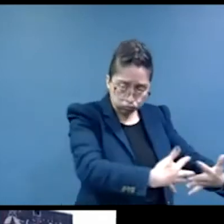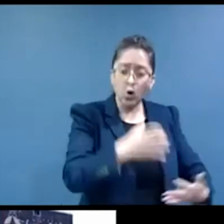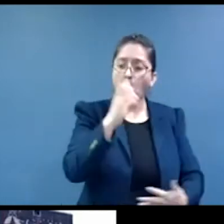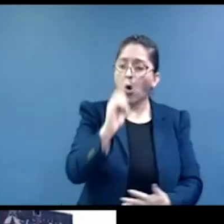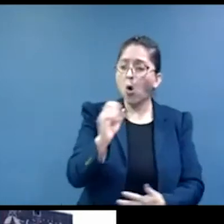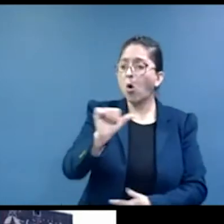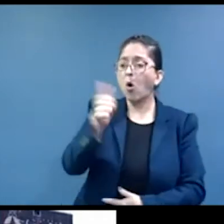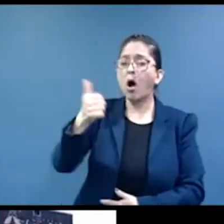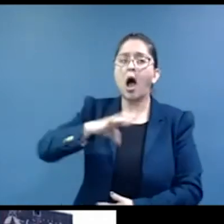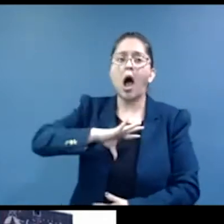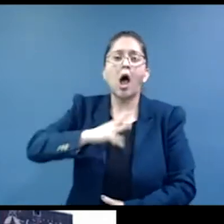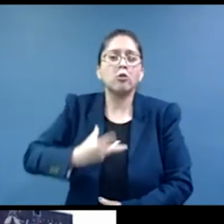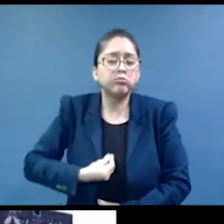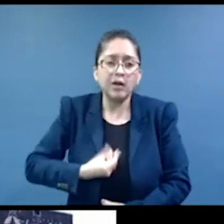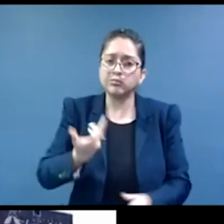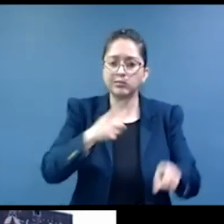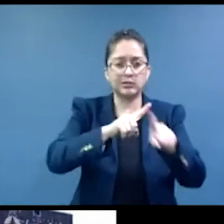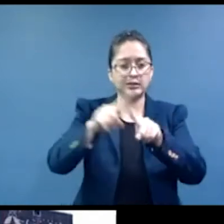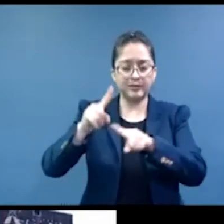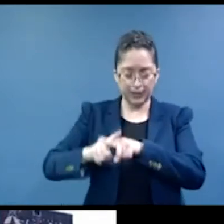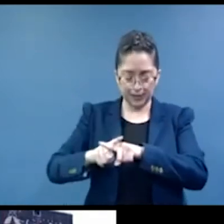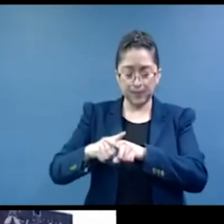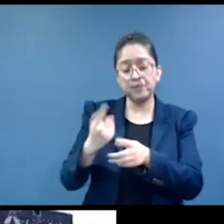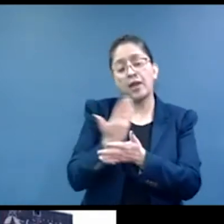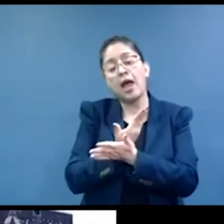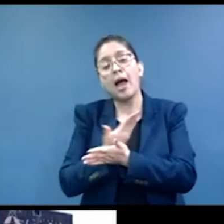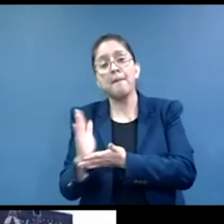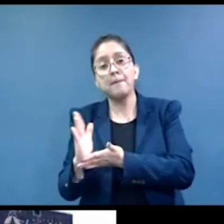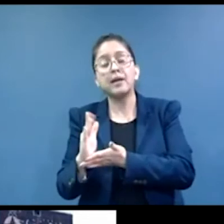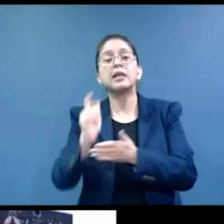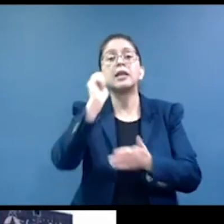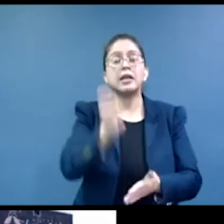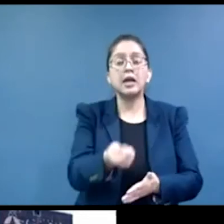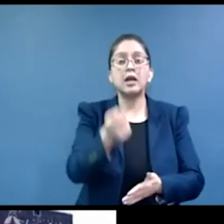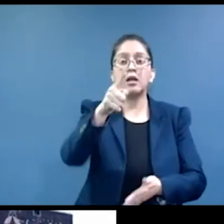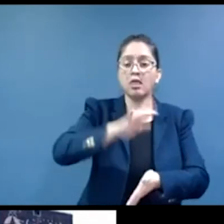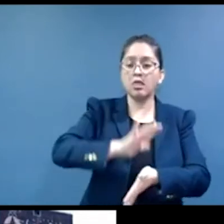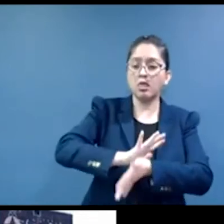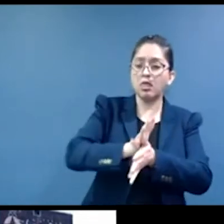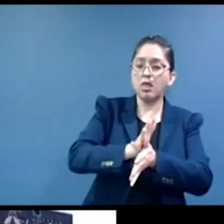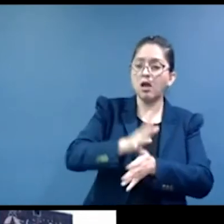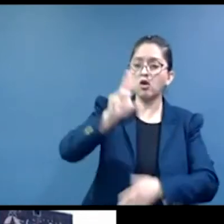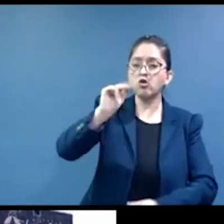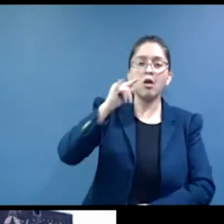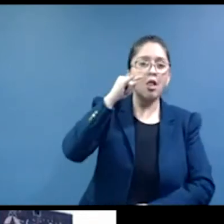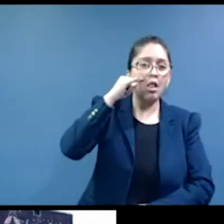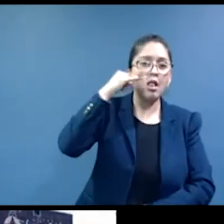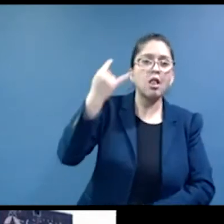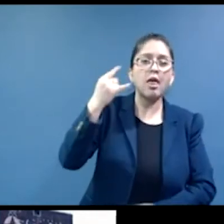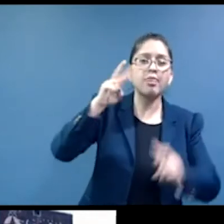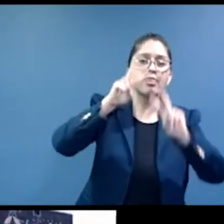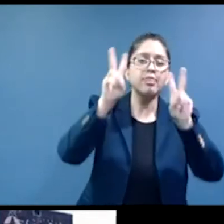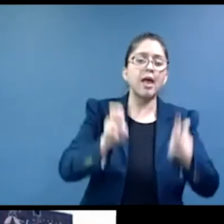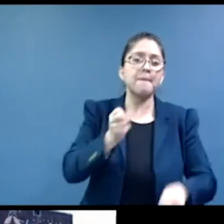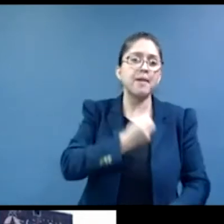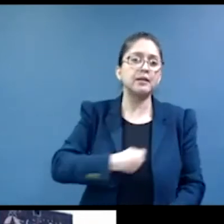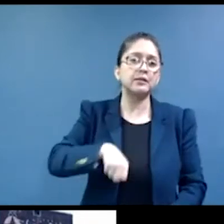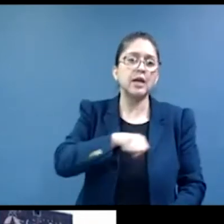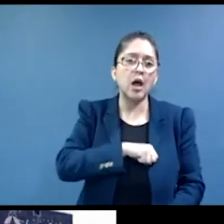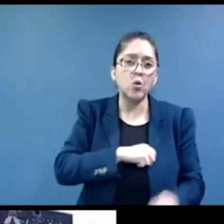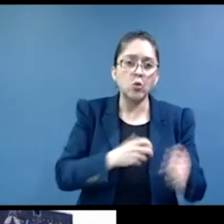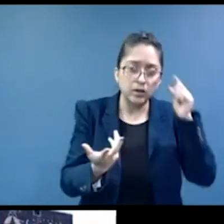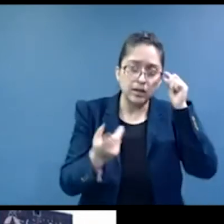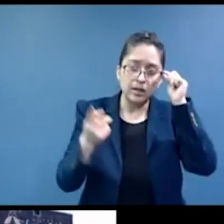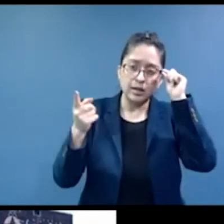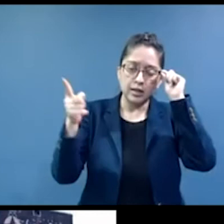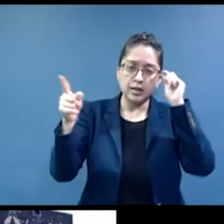¿no? Por último, la exclusión por condiciones de salud. En este caso, bueno, pues el Centro Médico Nacional establece el